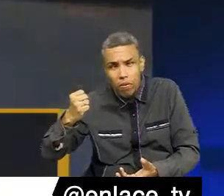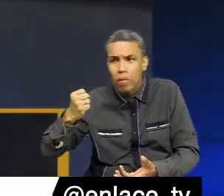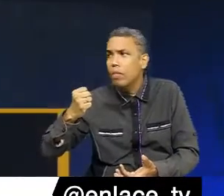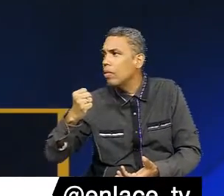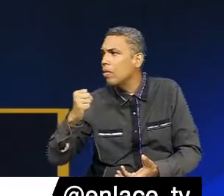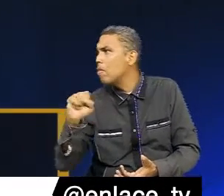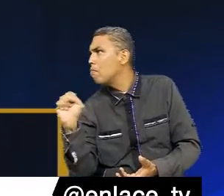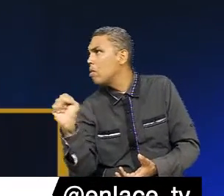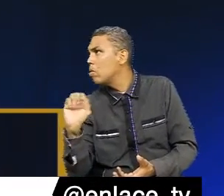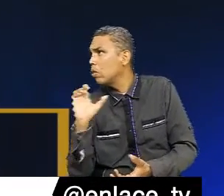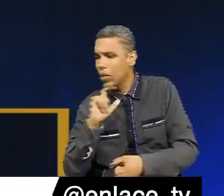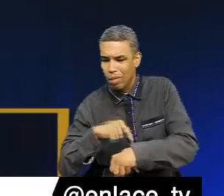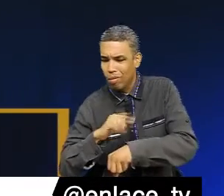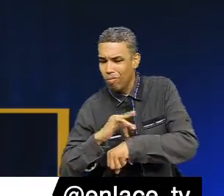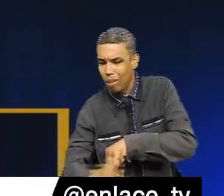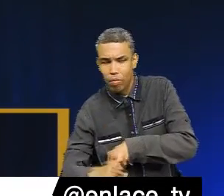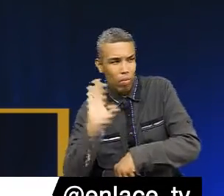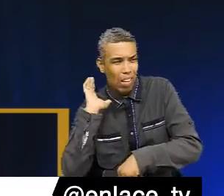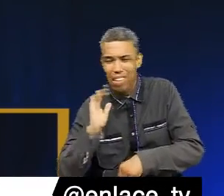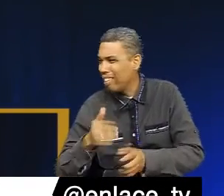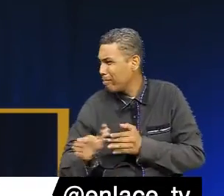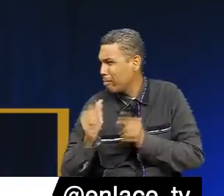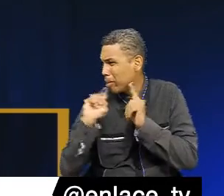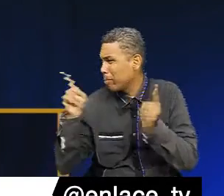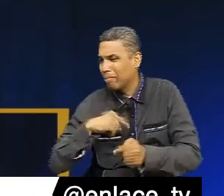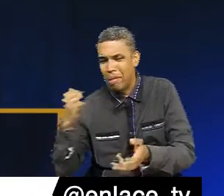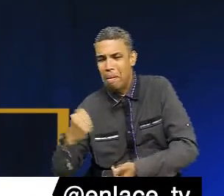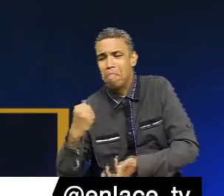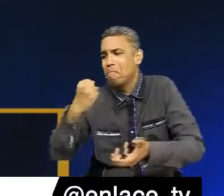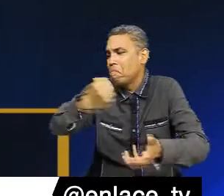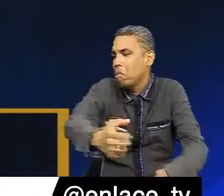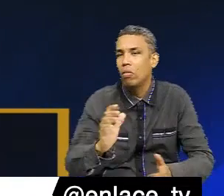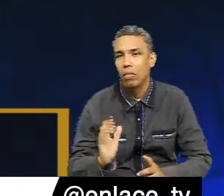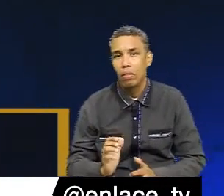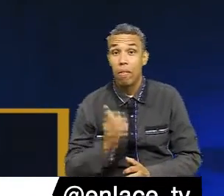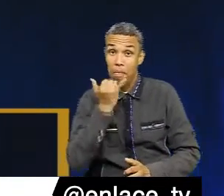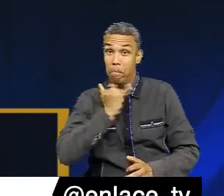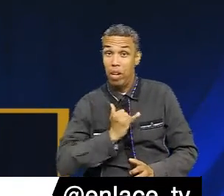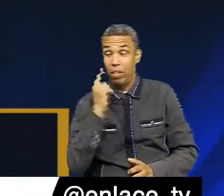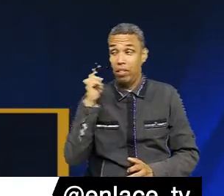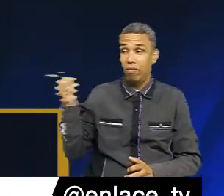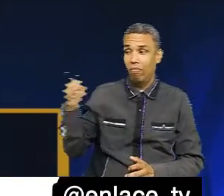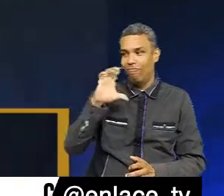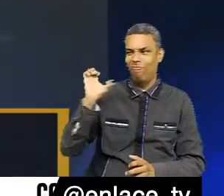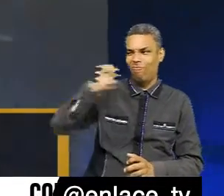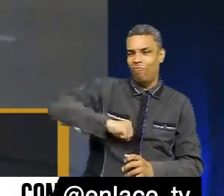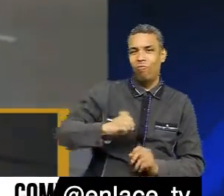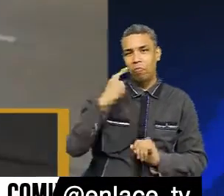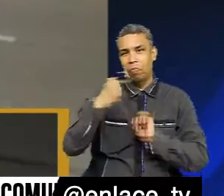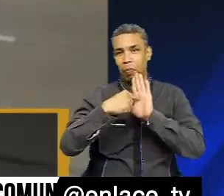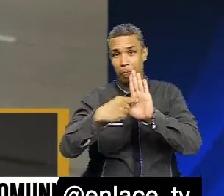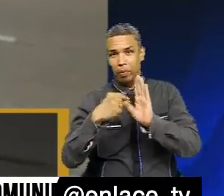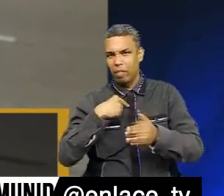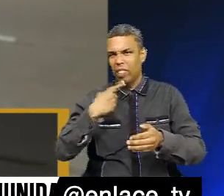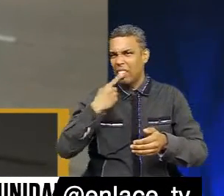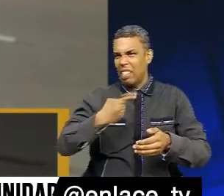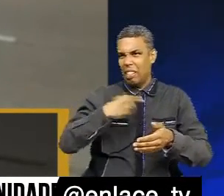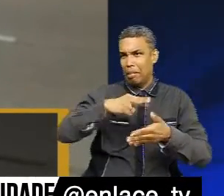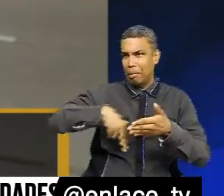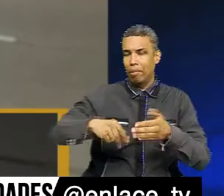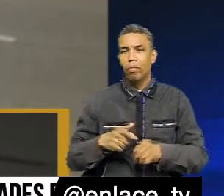de recolector de basuras para después ponerlo sobre la avenida 52. Menciona lo siguiente, abro comillas, le hacemos